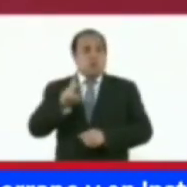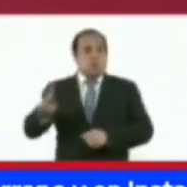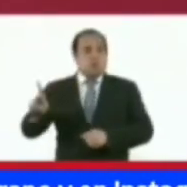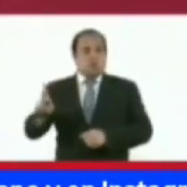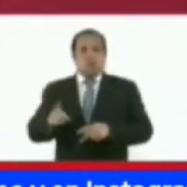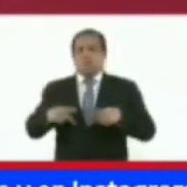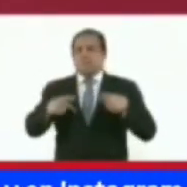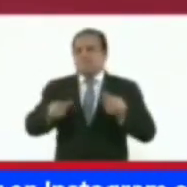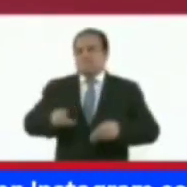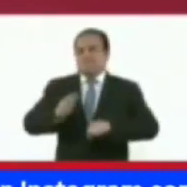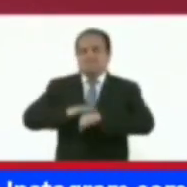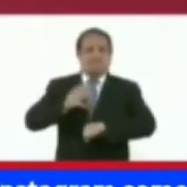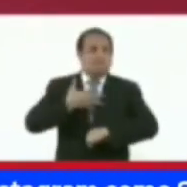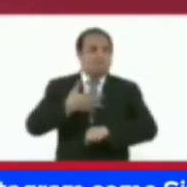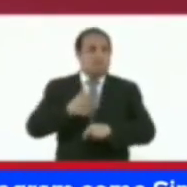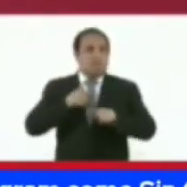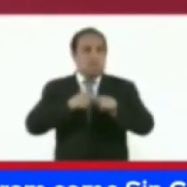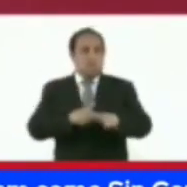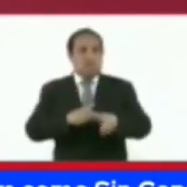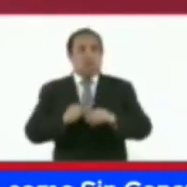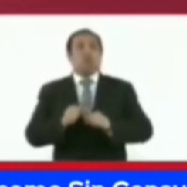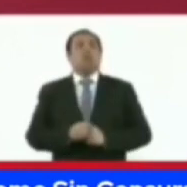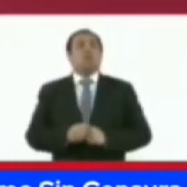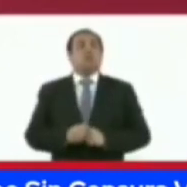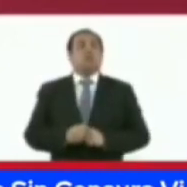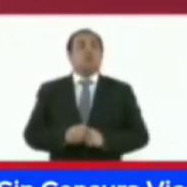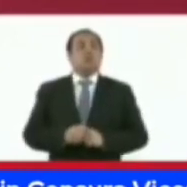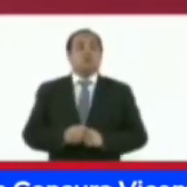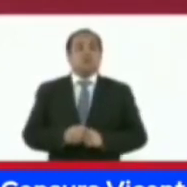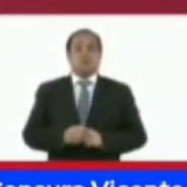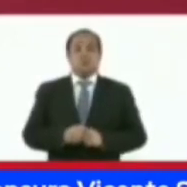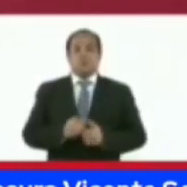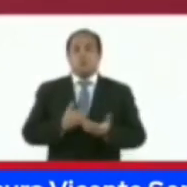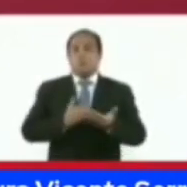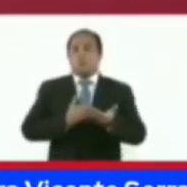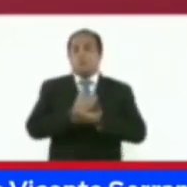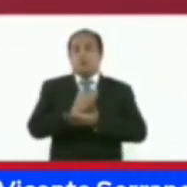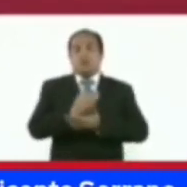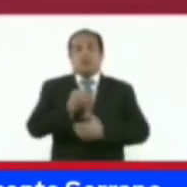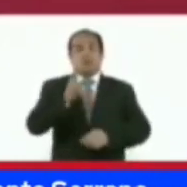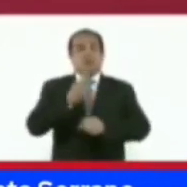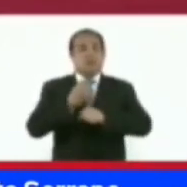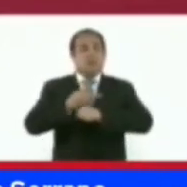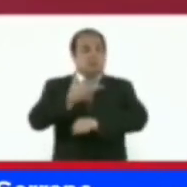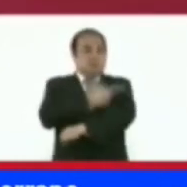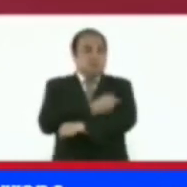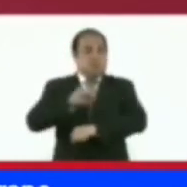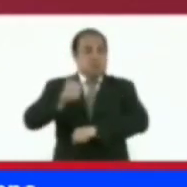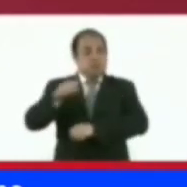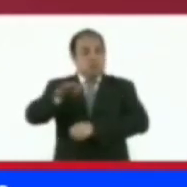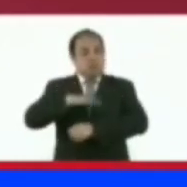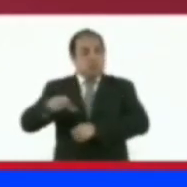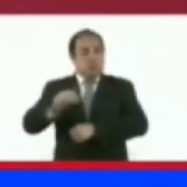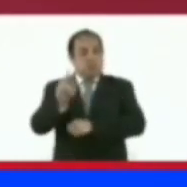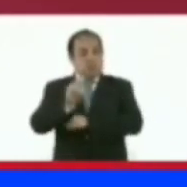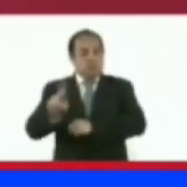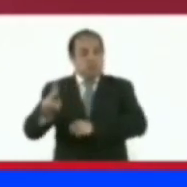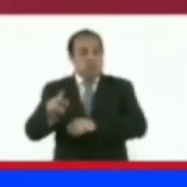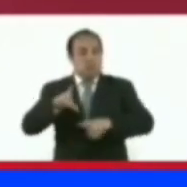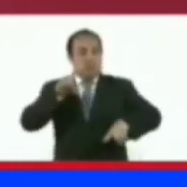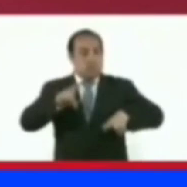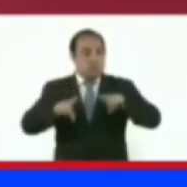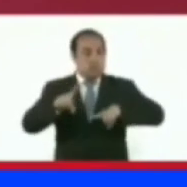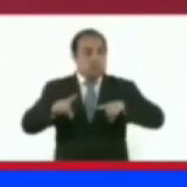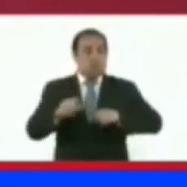va a seguir avanzando en el booster o tercera vacuna con otros sectores de la población conforme nos